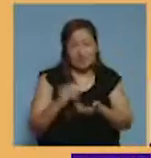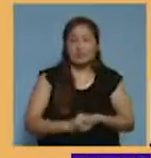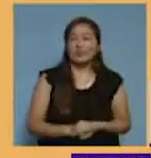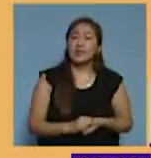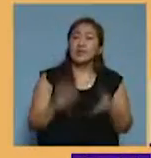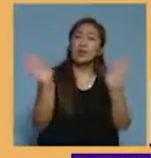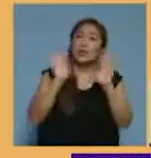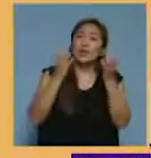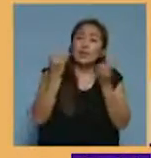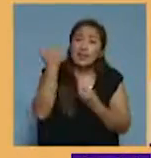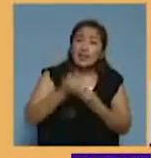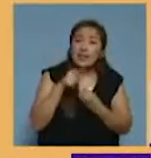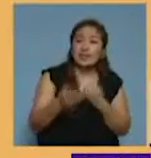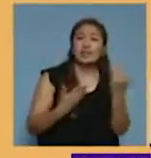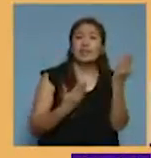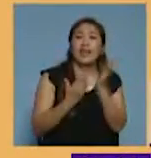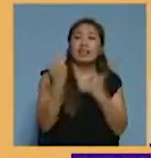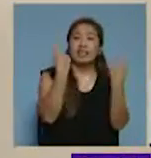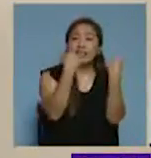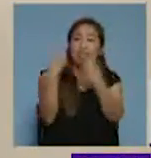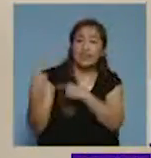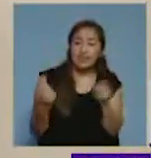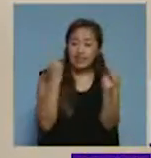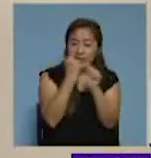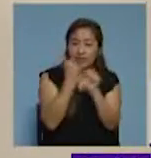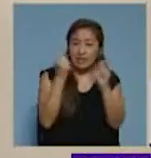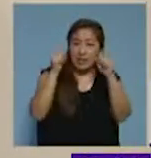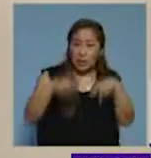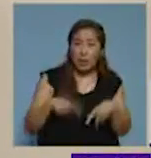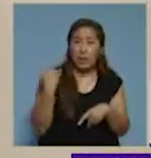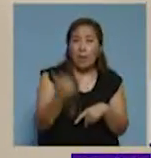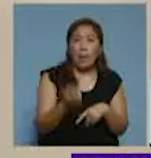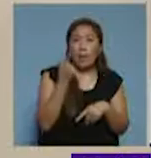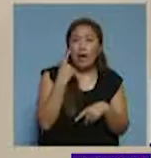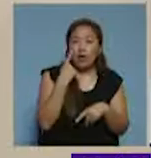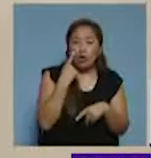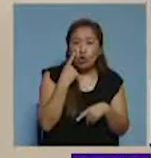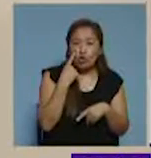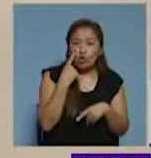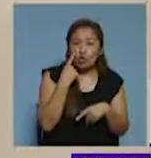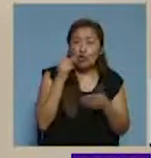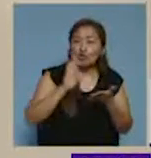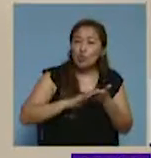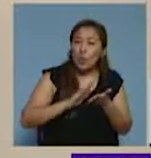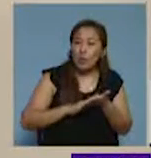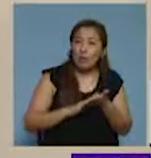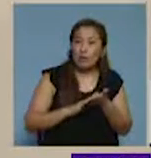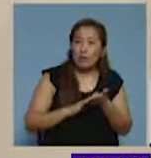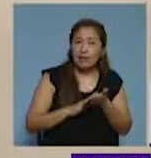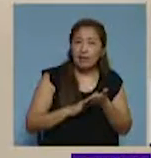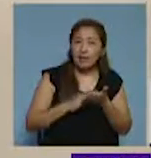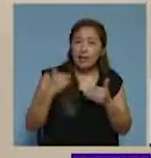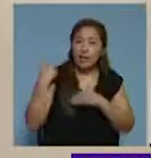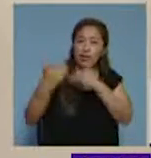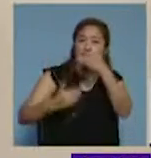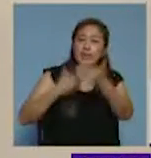guillermo instantes realizando diferentes trabajos están realizando diferentes trabajos respecto a lo que se